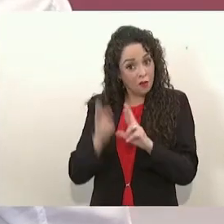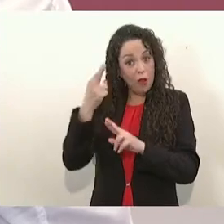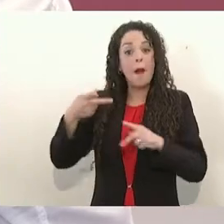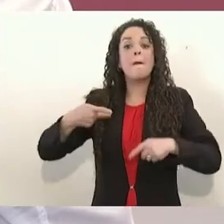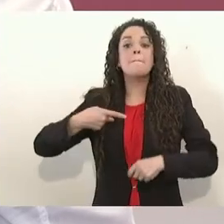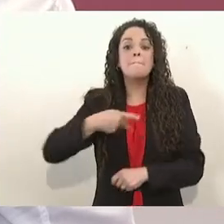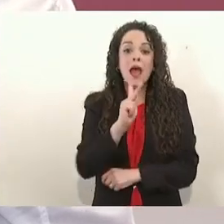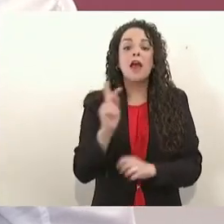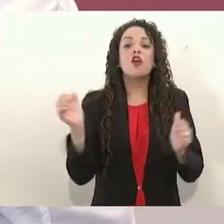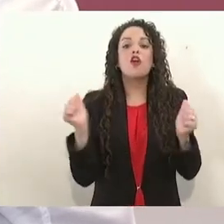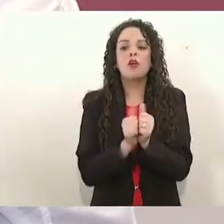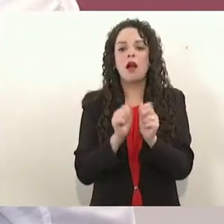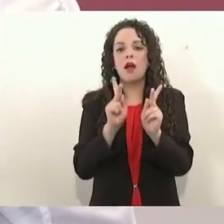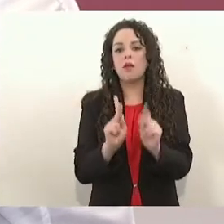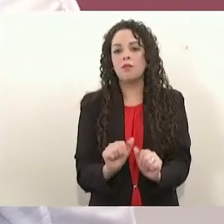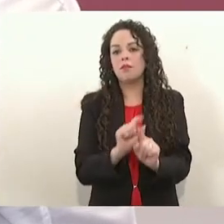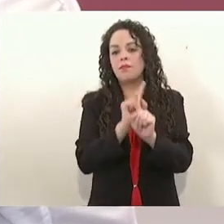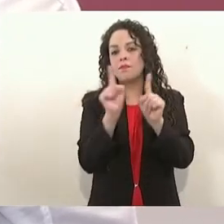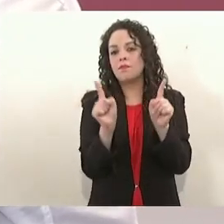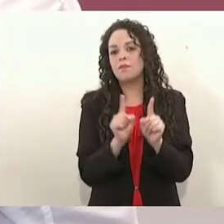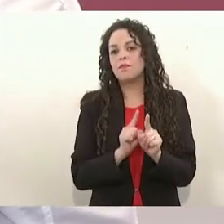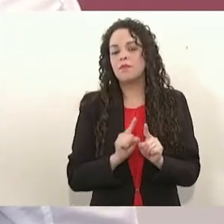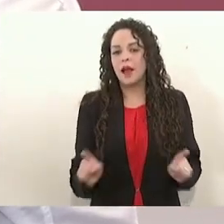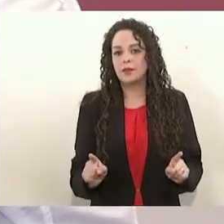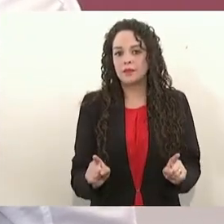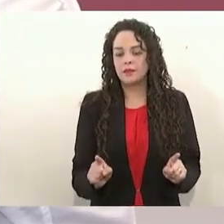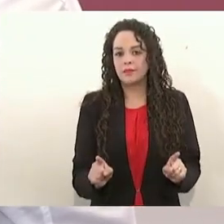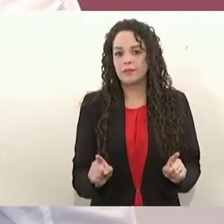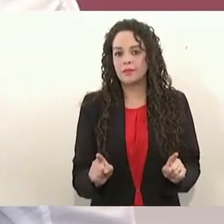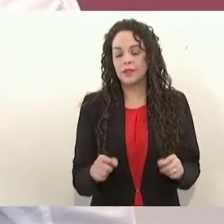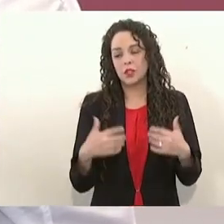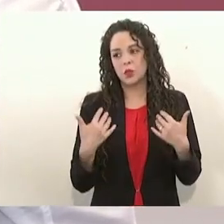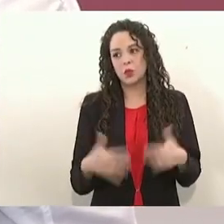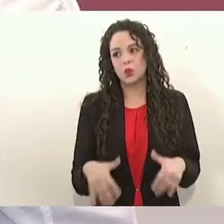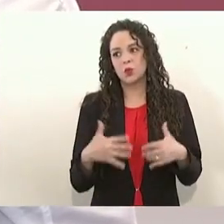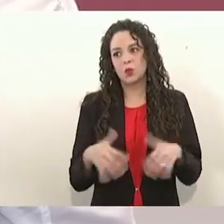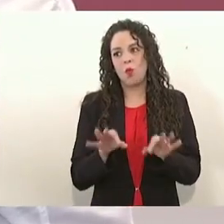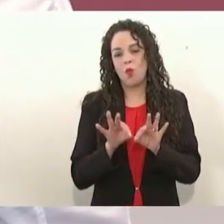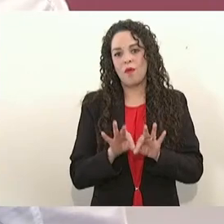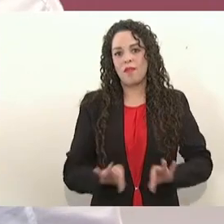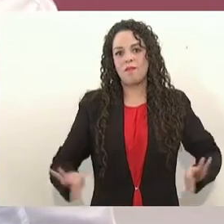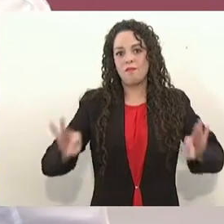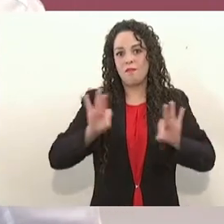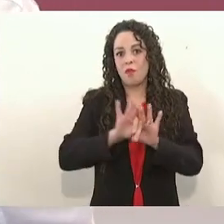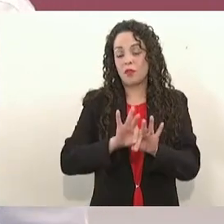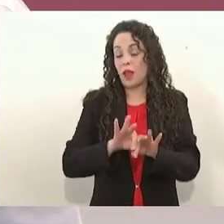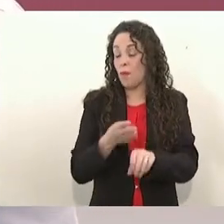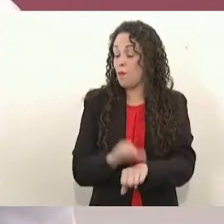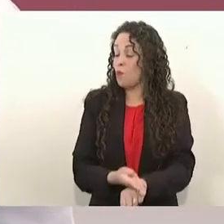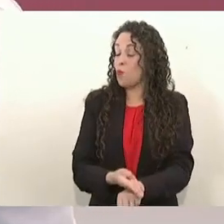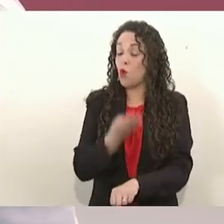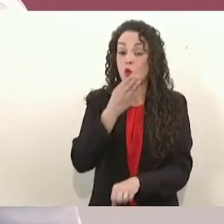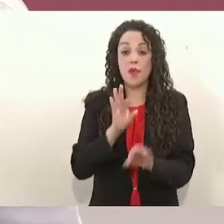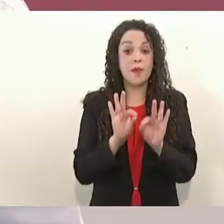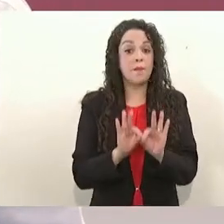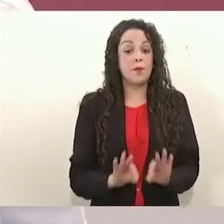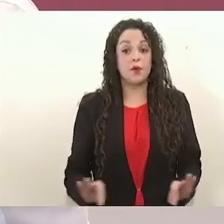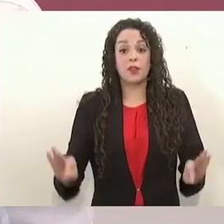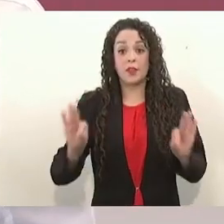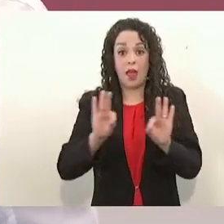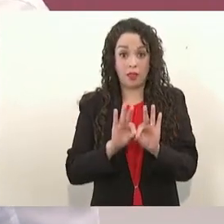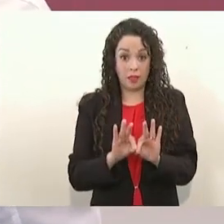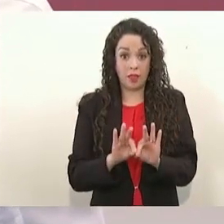eso es muy importante. Quienes nos han dado